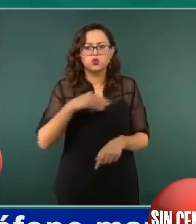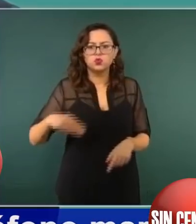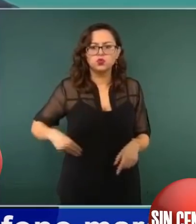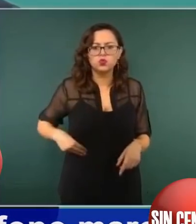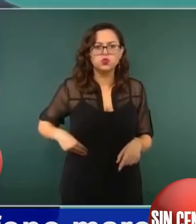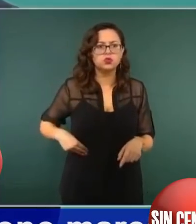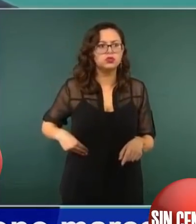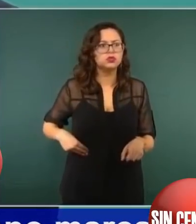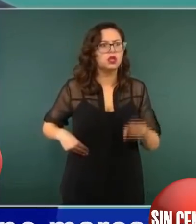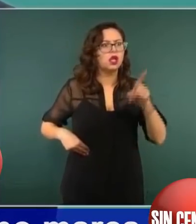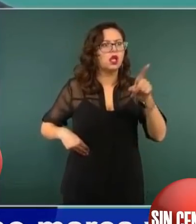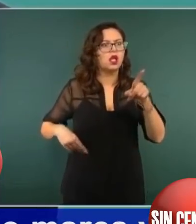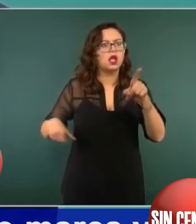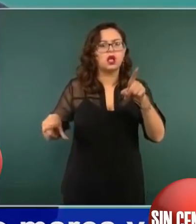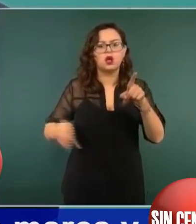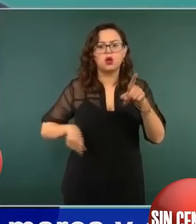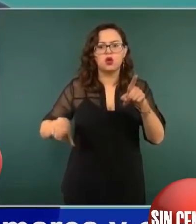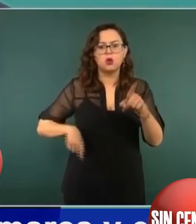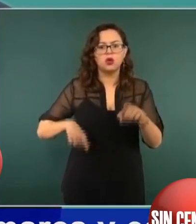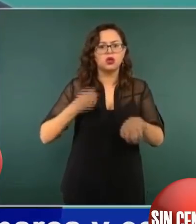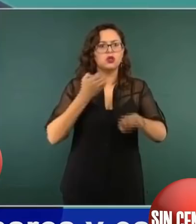de que hay gobiernos estatales,